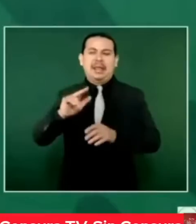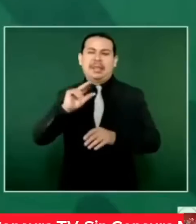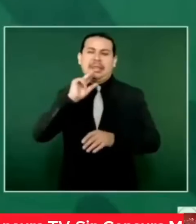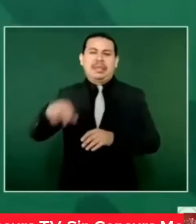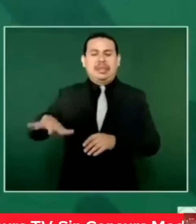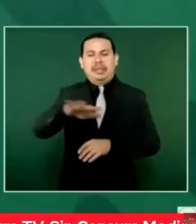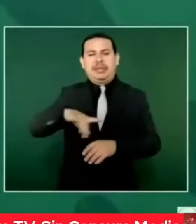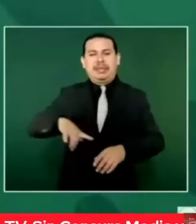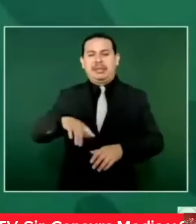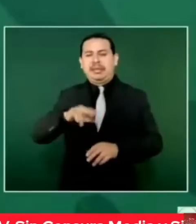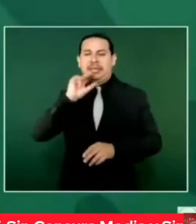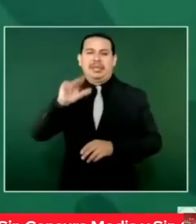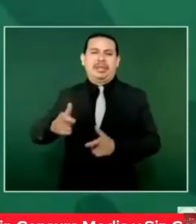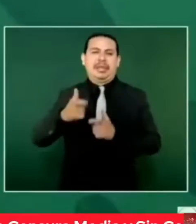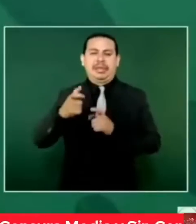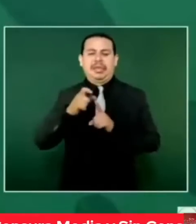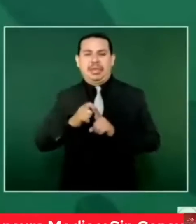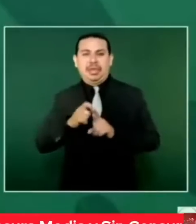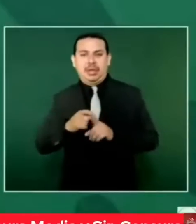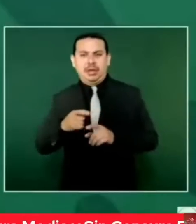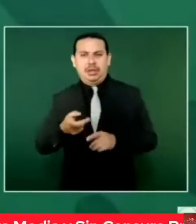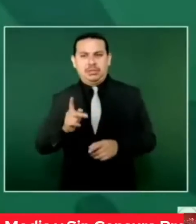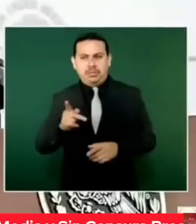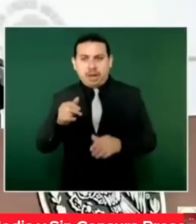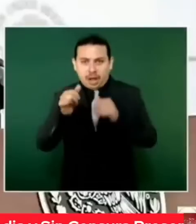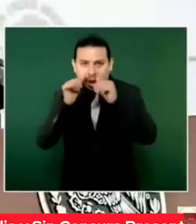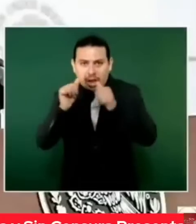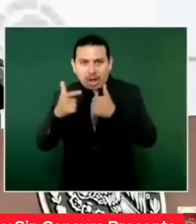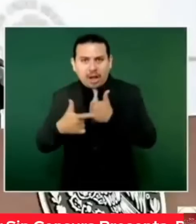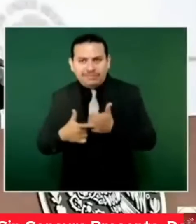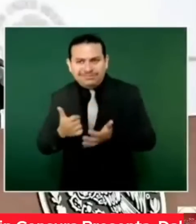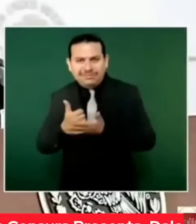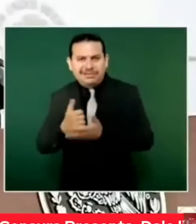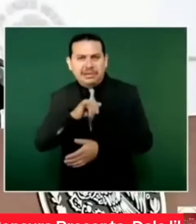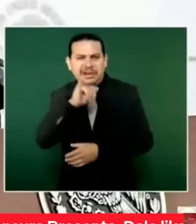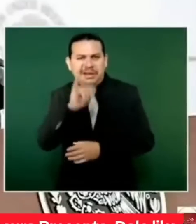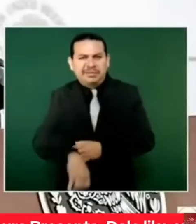Nunca hicieron nada por los jóvenes.